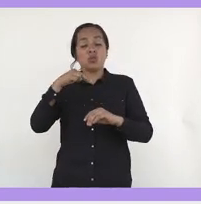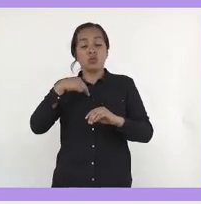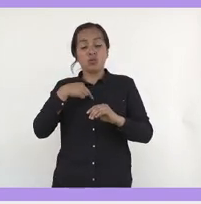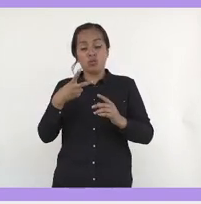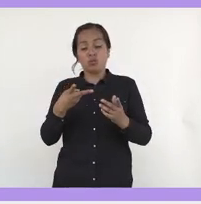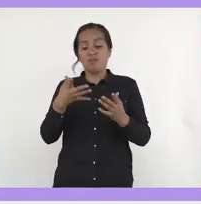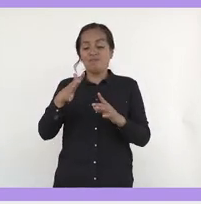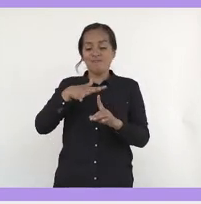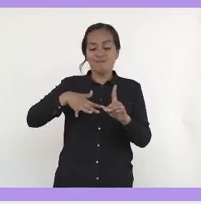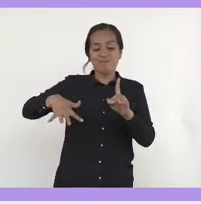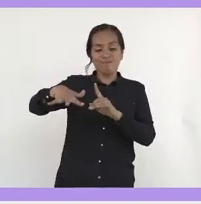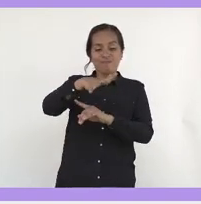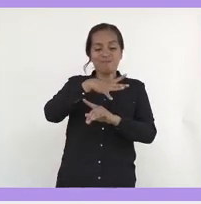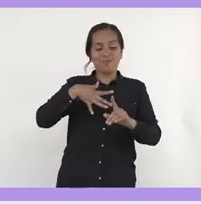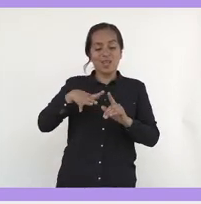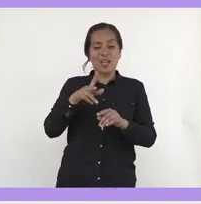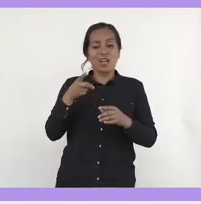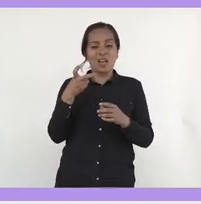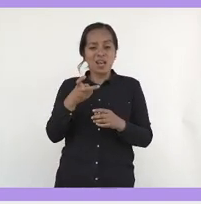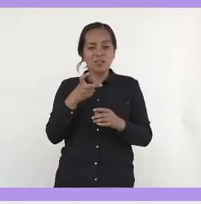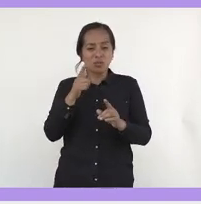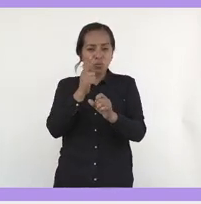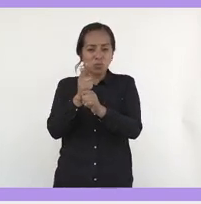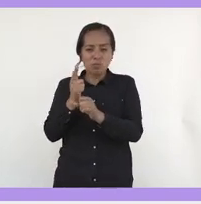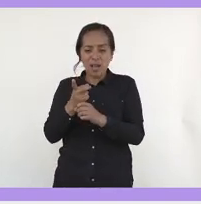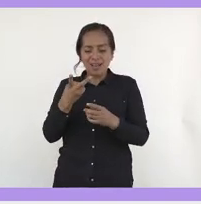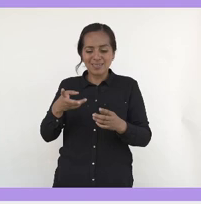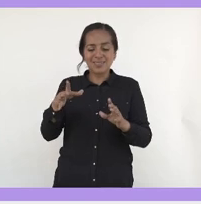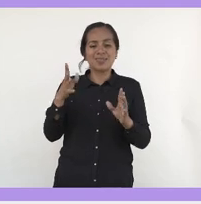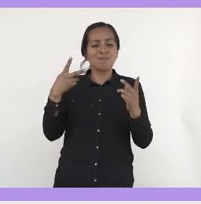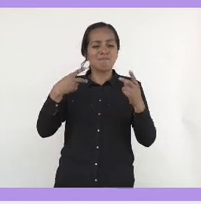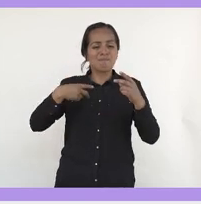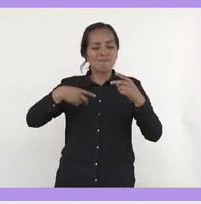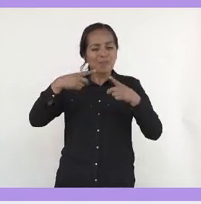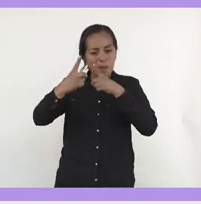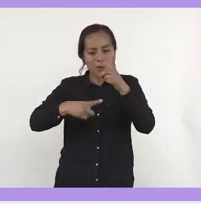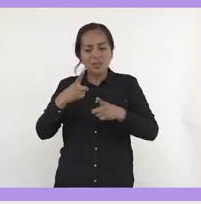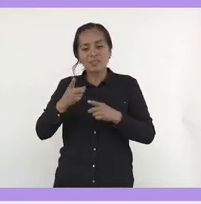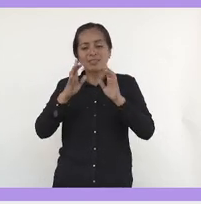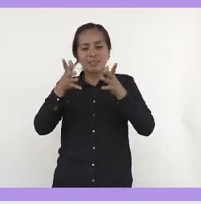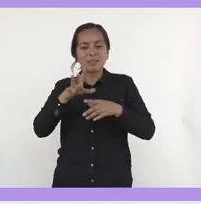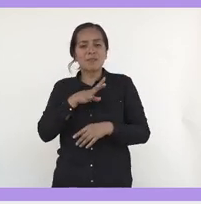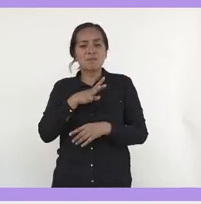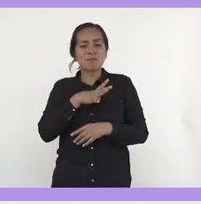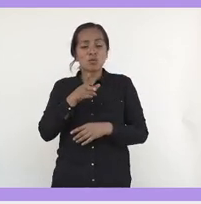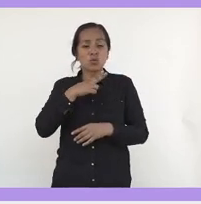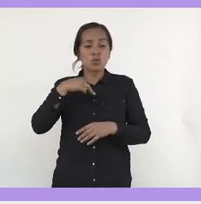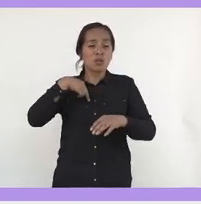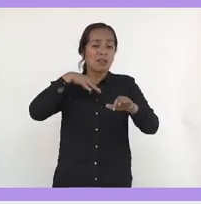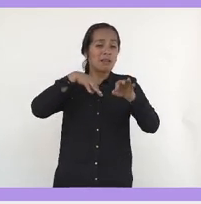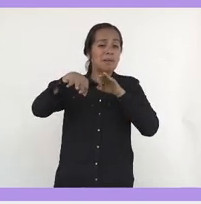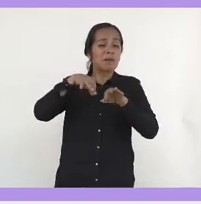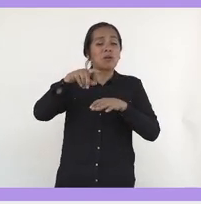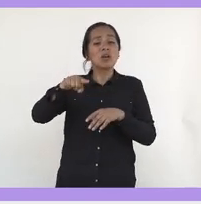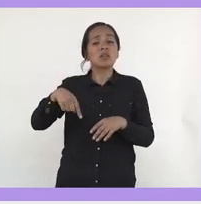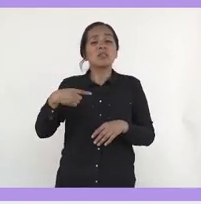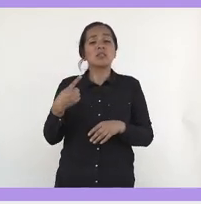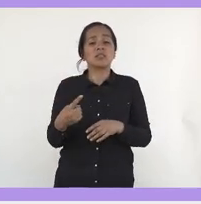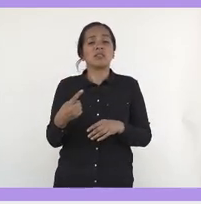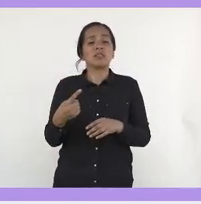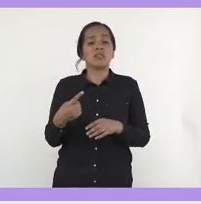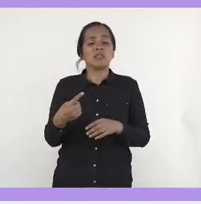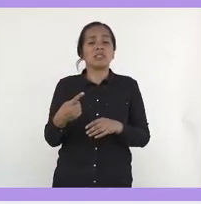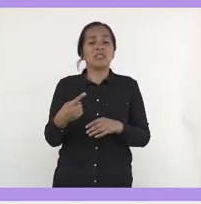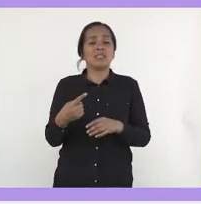el entorno de los deportistas ya detectadas este talento que sabemos que ya existe pues nuestro trabajo es es